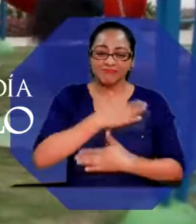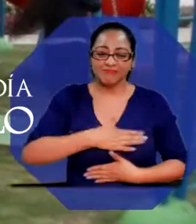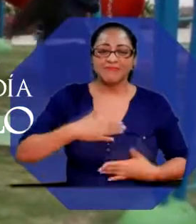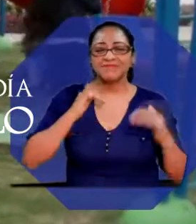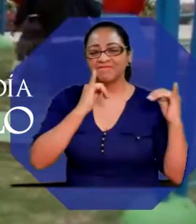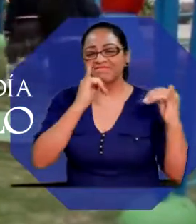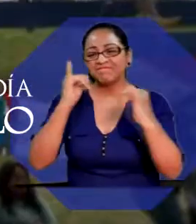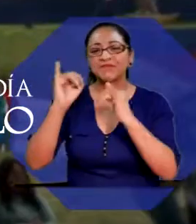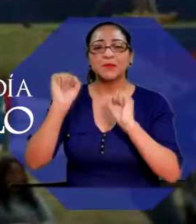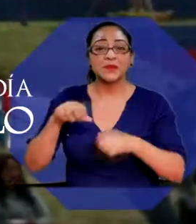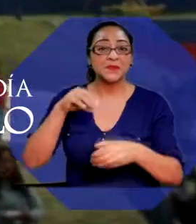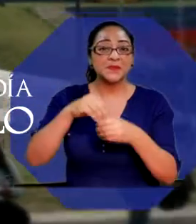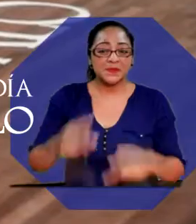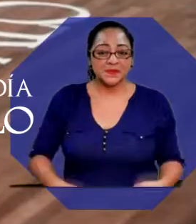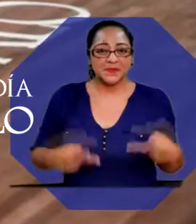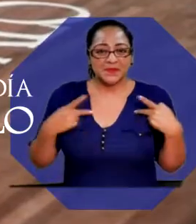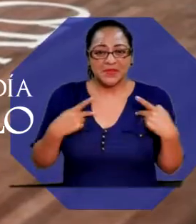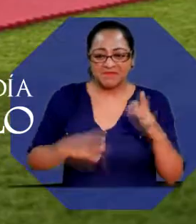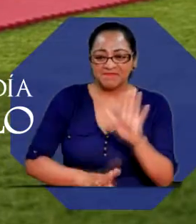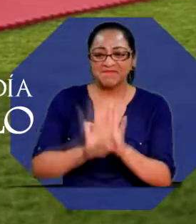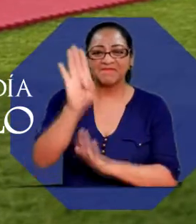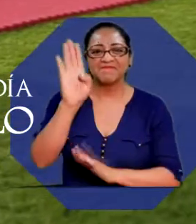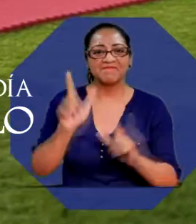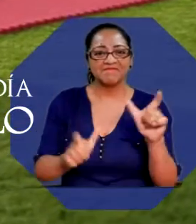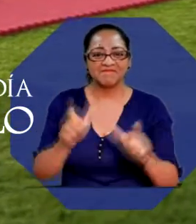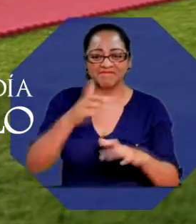recreativos que mejoren el buen vivir de